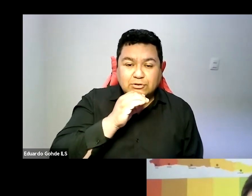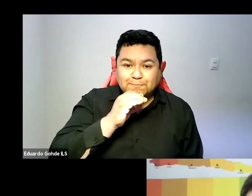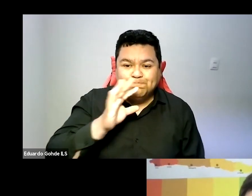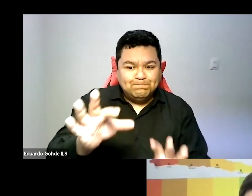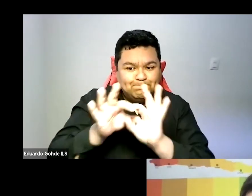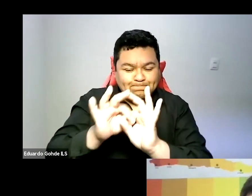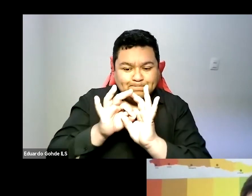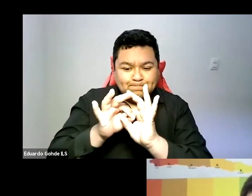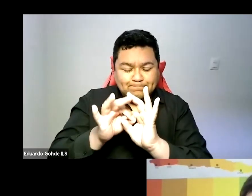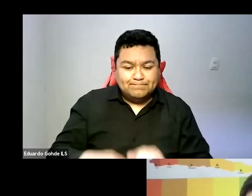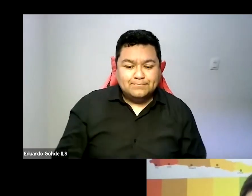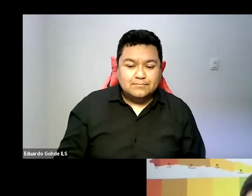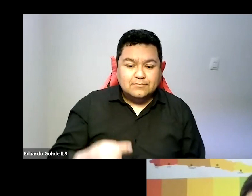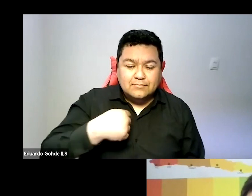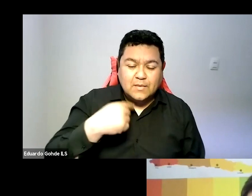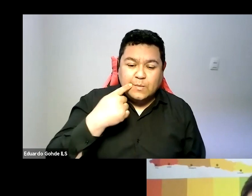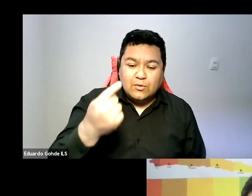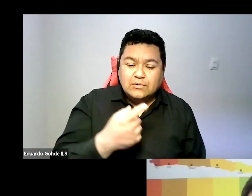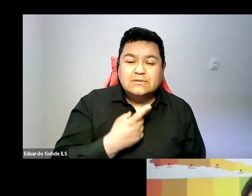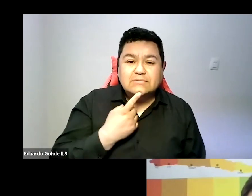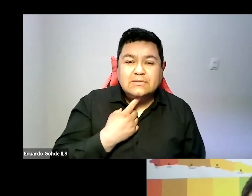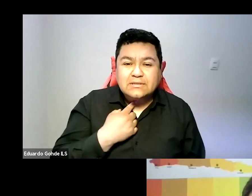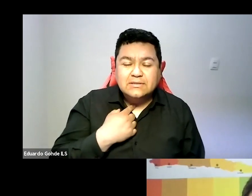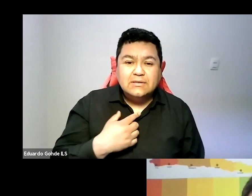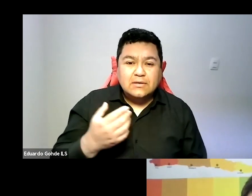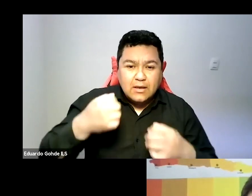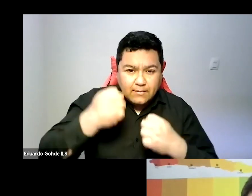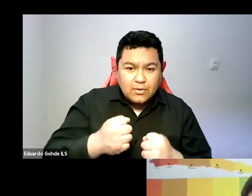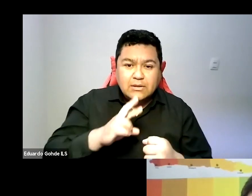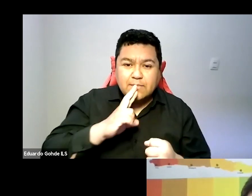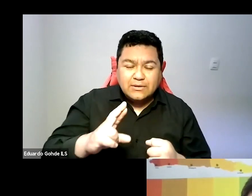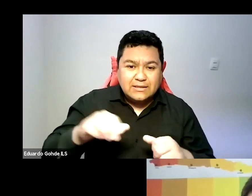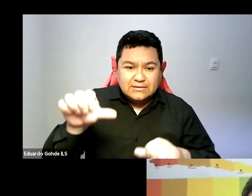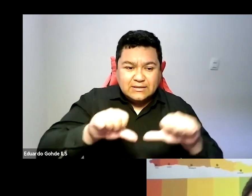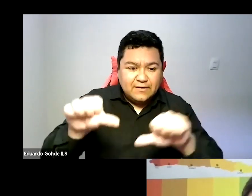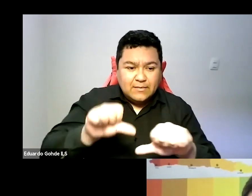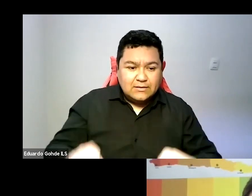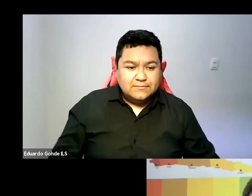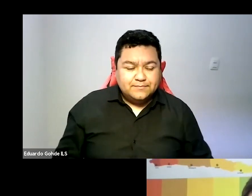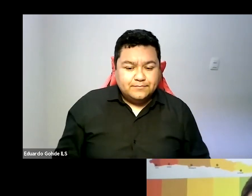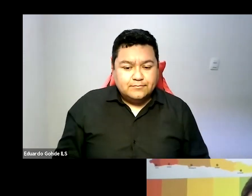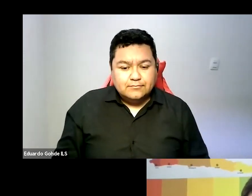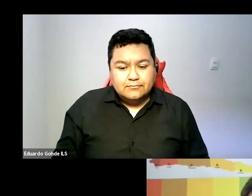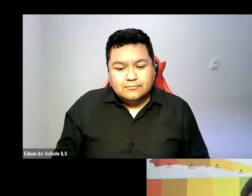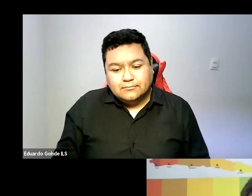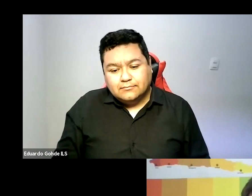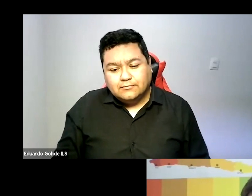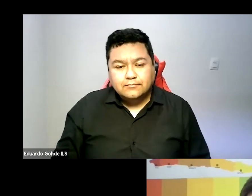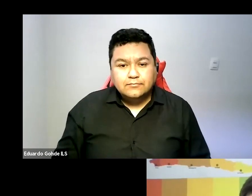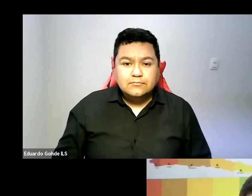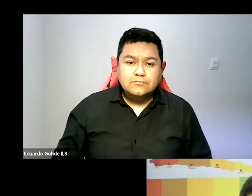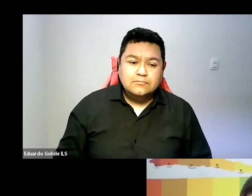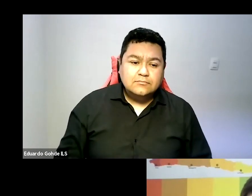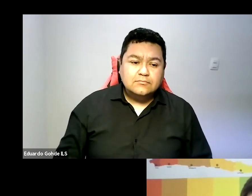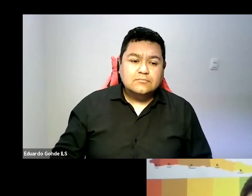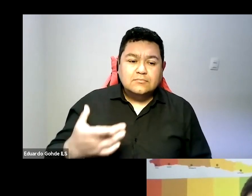interesante. Tengo una consulta referida a su ejemplo sobre ¿se puede responder científicamente? La pregunta: ¿en qué estaba pensando antes